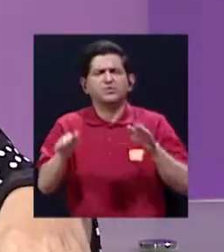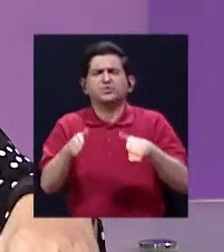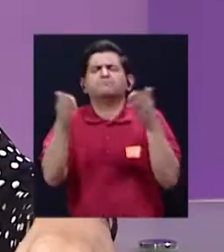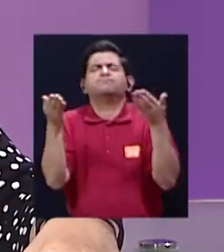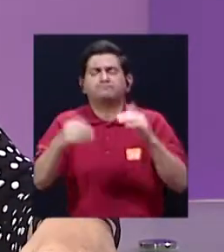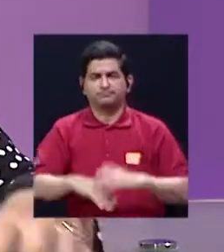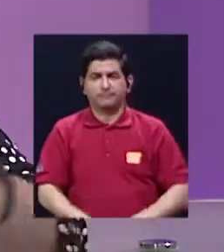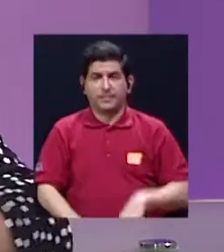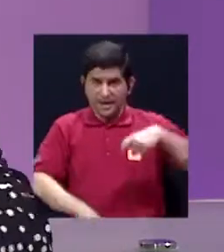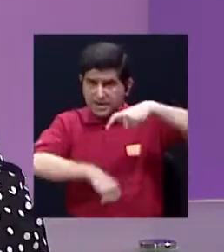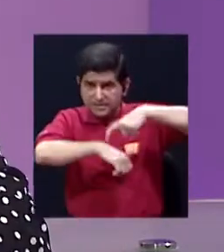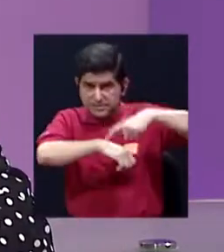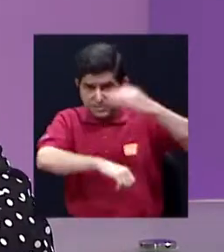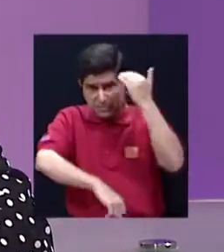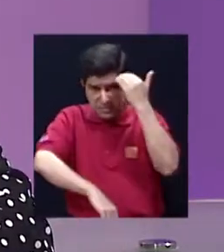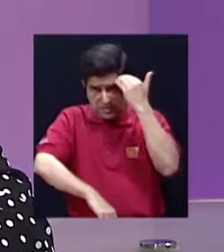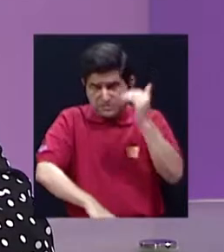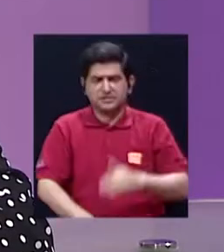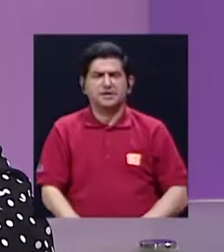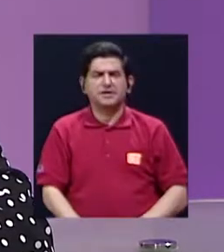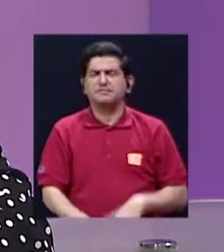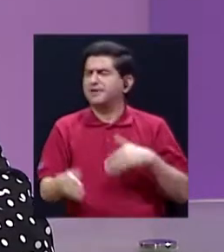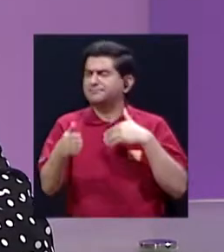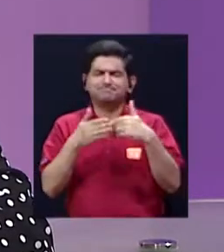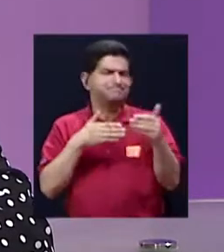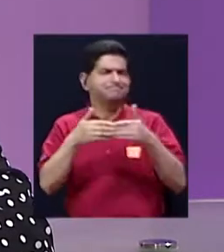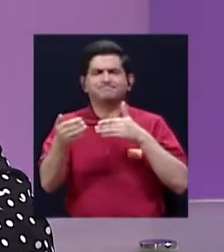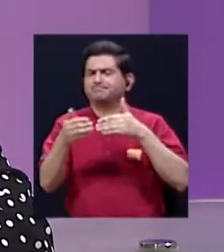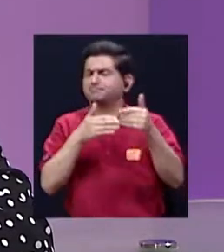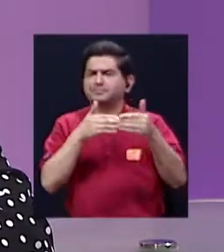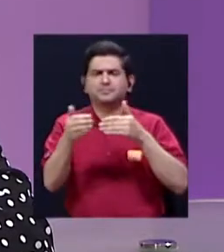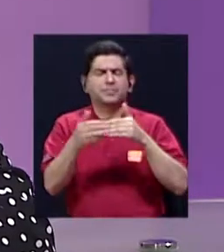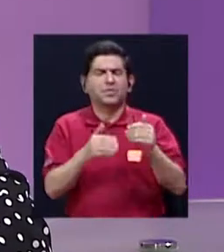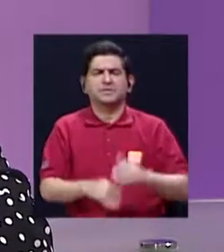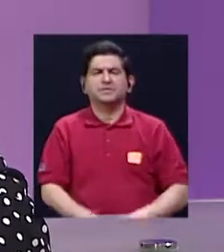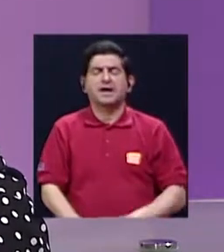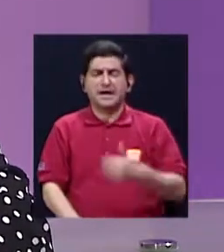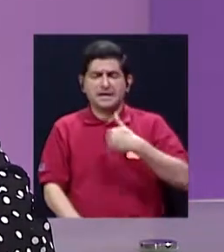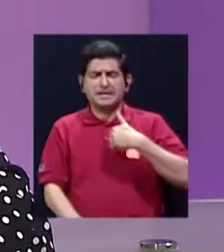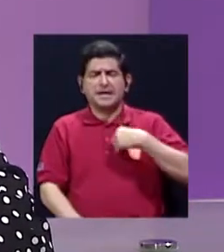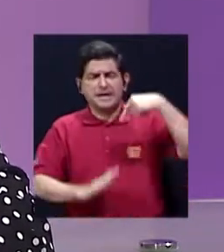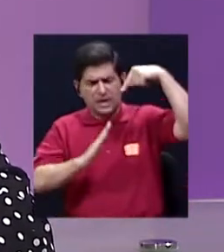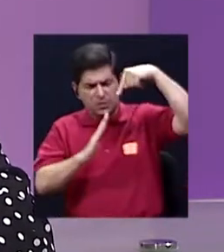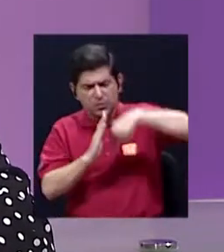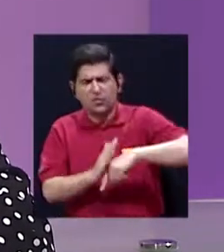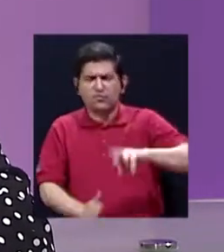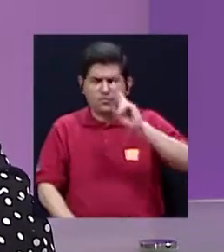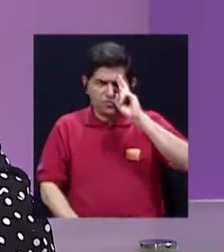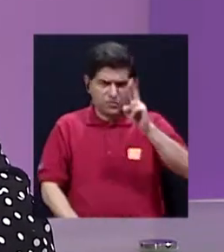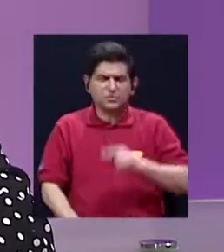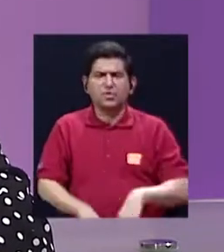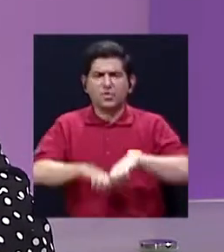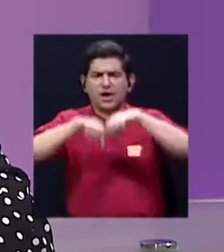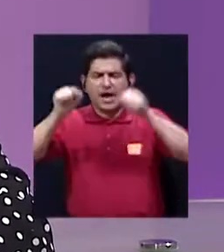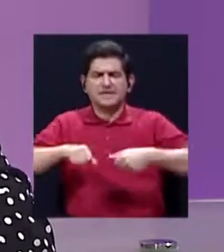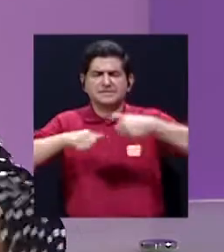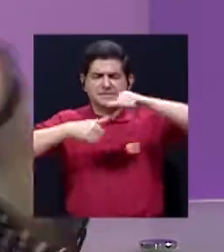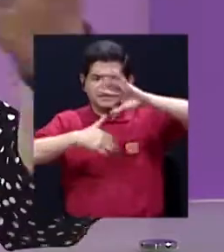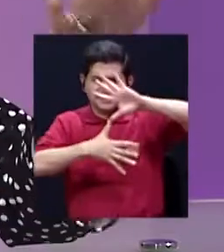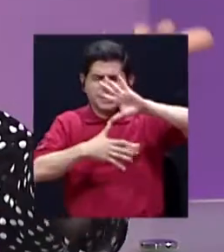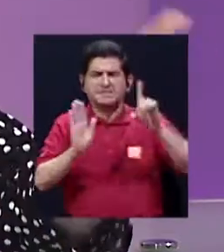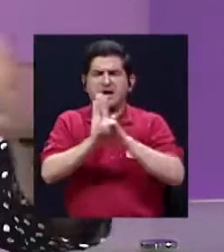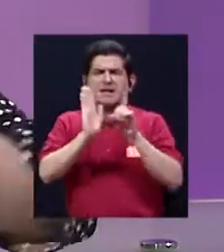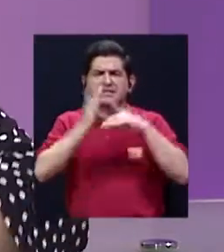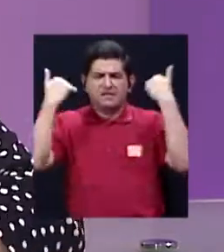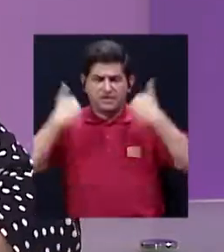este momento sabemos que a pesar de que le tenemos profundo respeto al sistema interamericano de derechos humanos